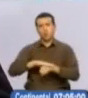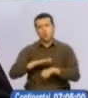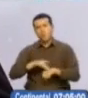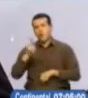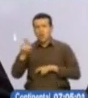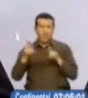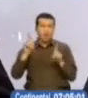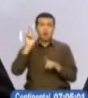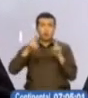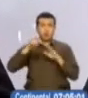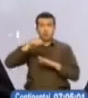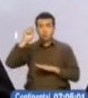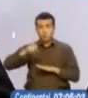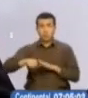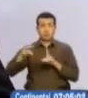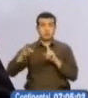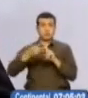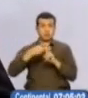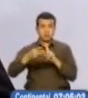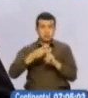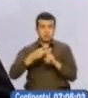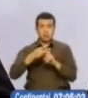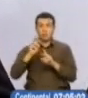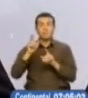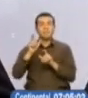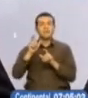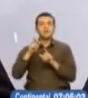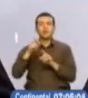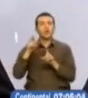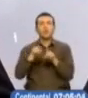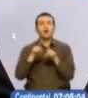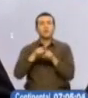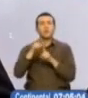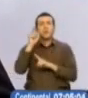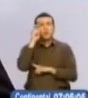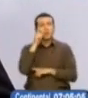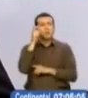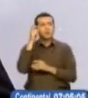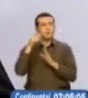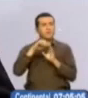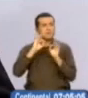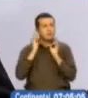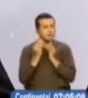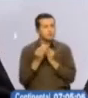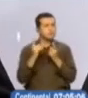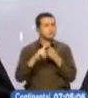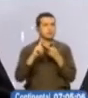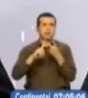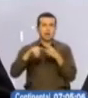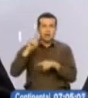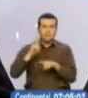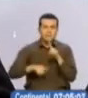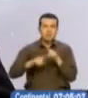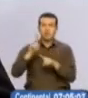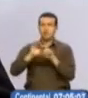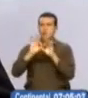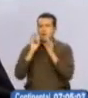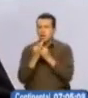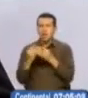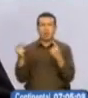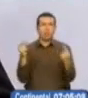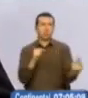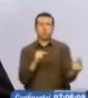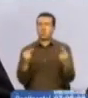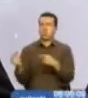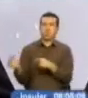tenemos varios jueces en redes que empiezan a agitar un tema súper violento entre las familias, entre los amigos, entre los grupos.